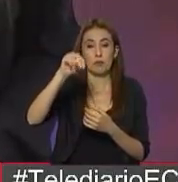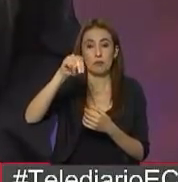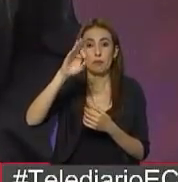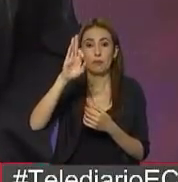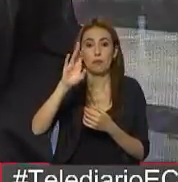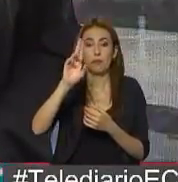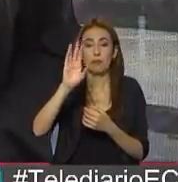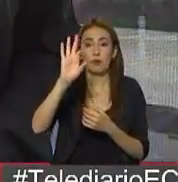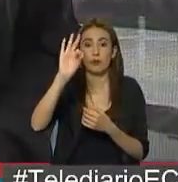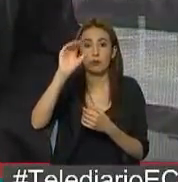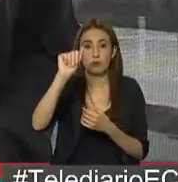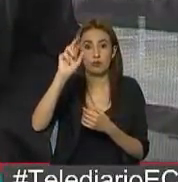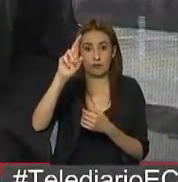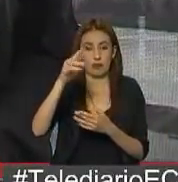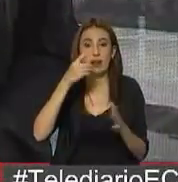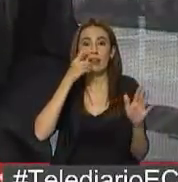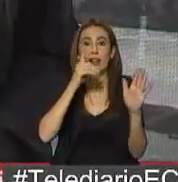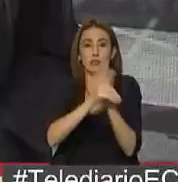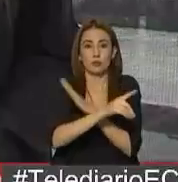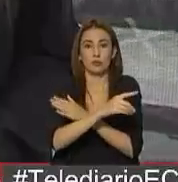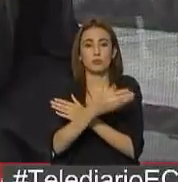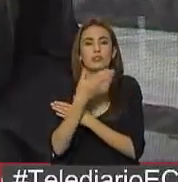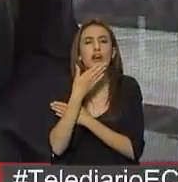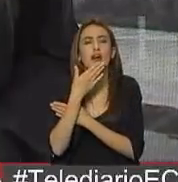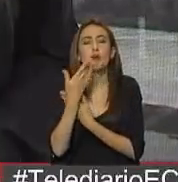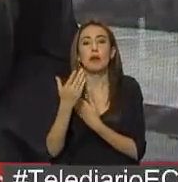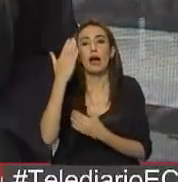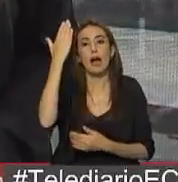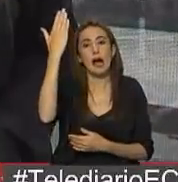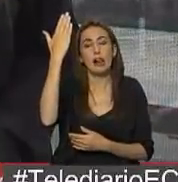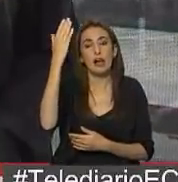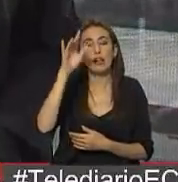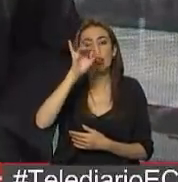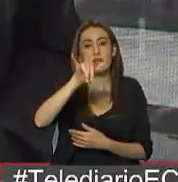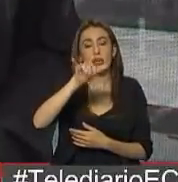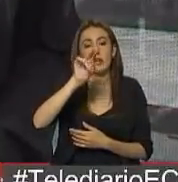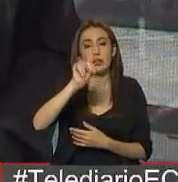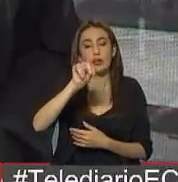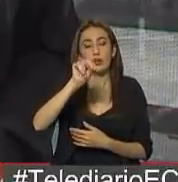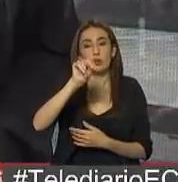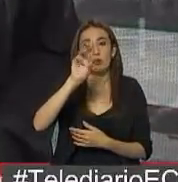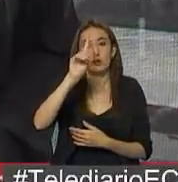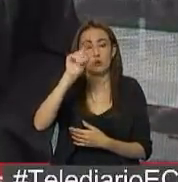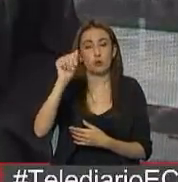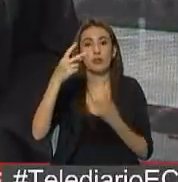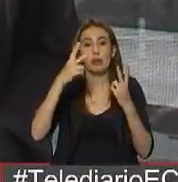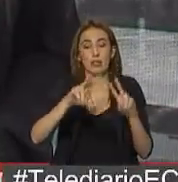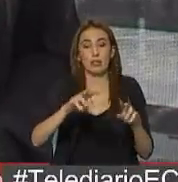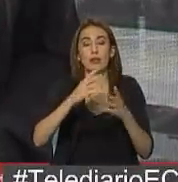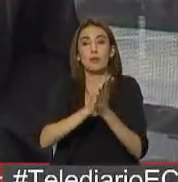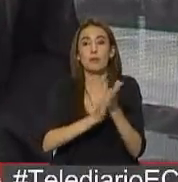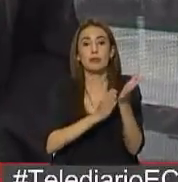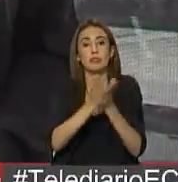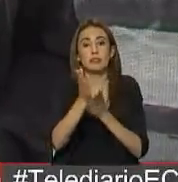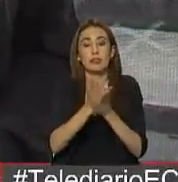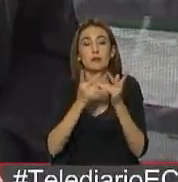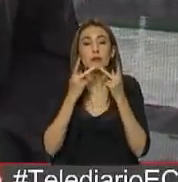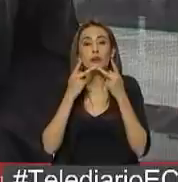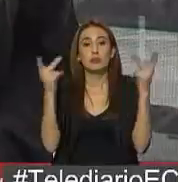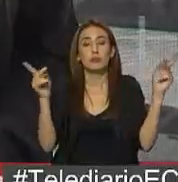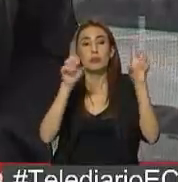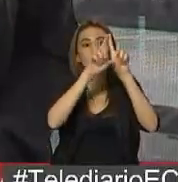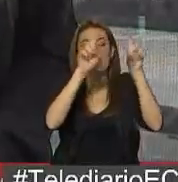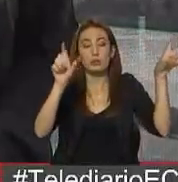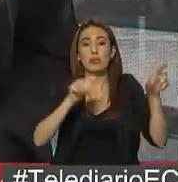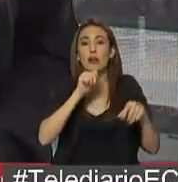organizada en contra del alcalde de Quito, Jorge Yunda, y los funcionarios de las empresas de agua potable y obras públicas. Además, la Contraloría emitió